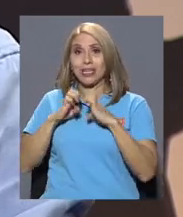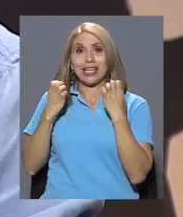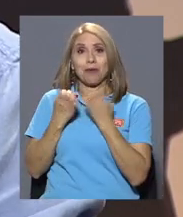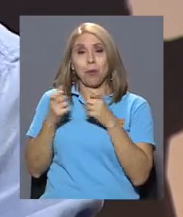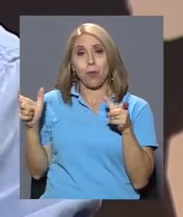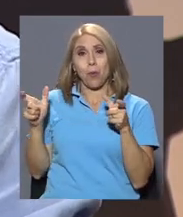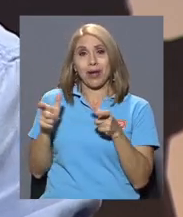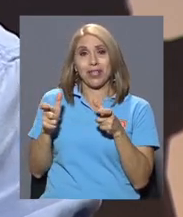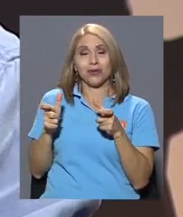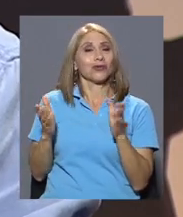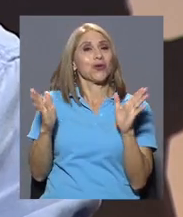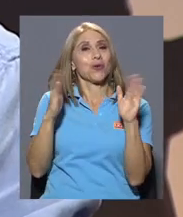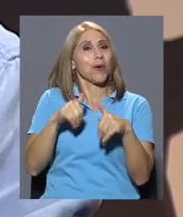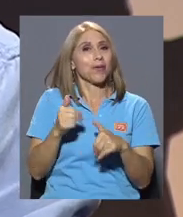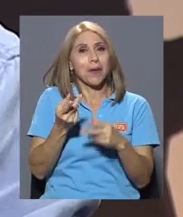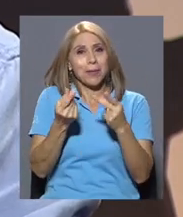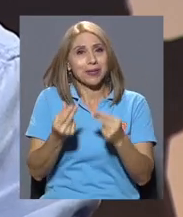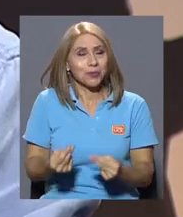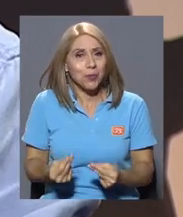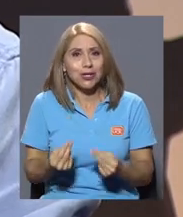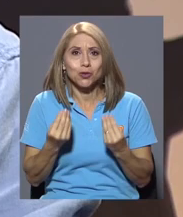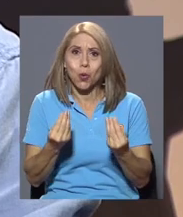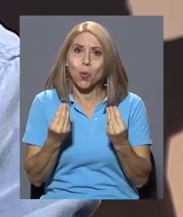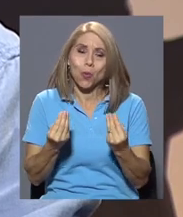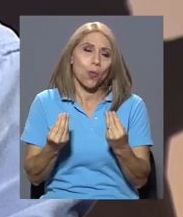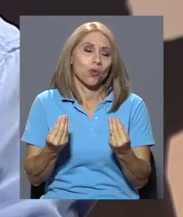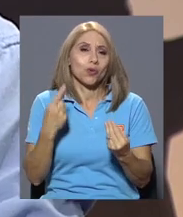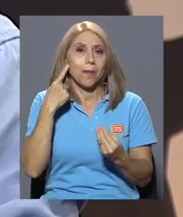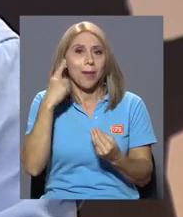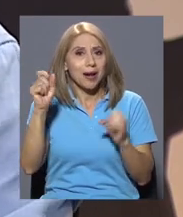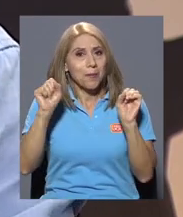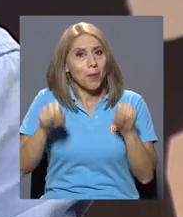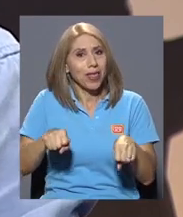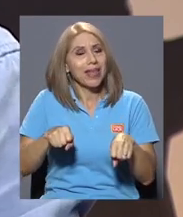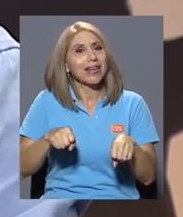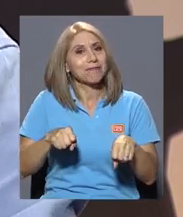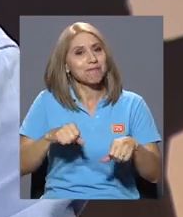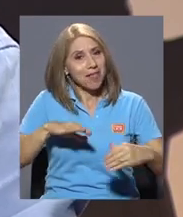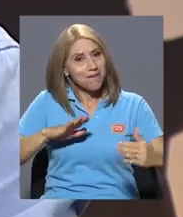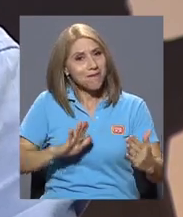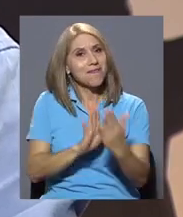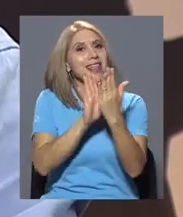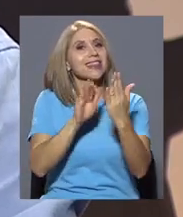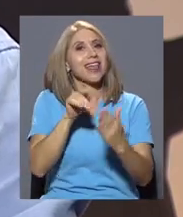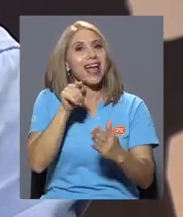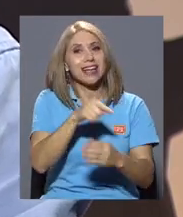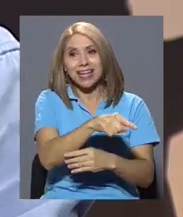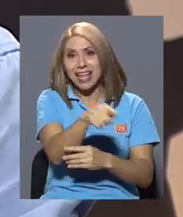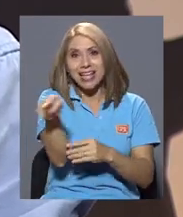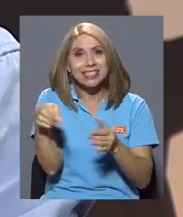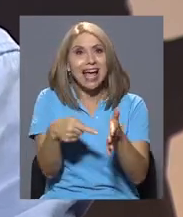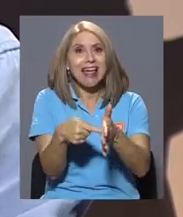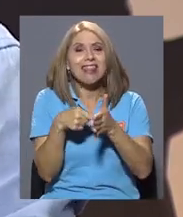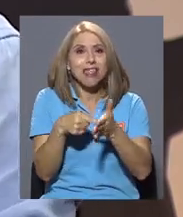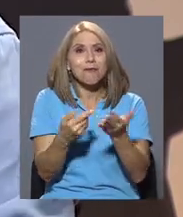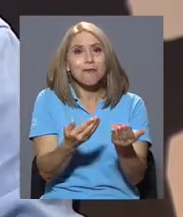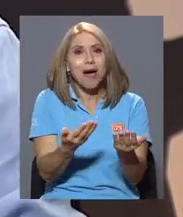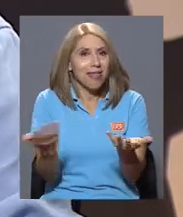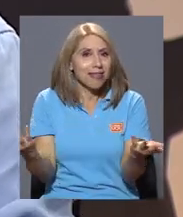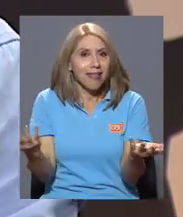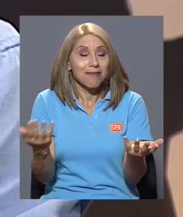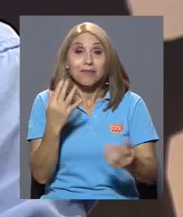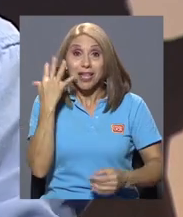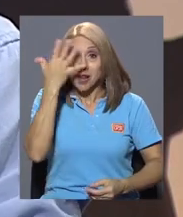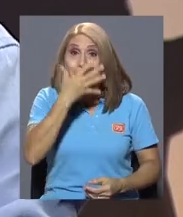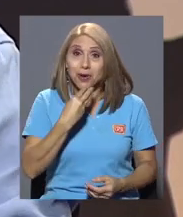mucho presupuesto para poder para poder hacerle frente a esa demanda que está que